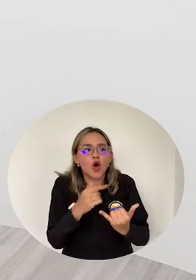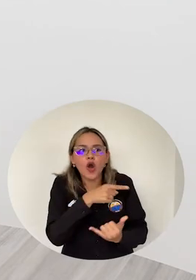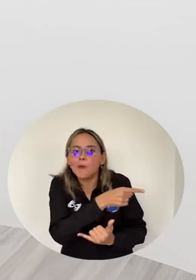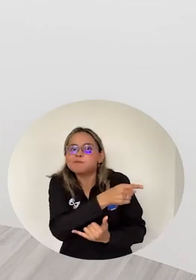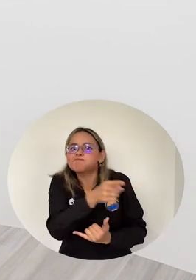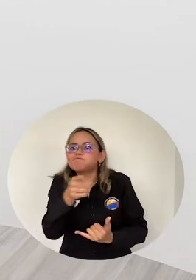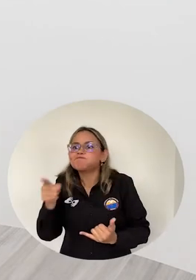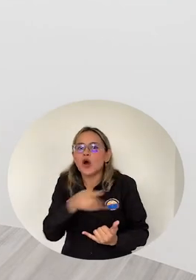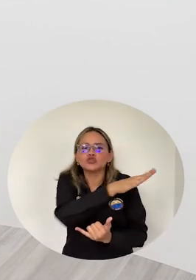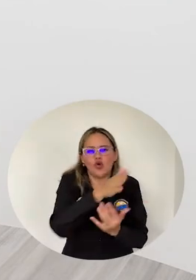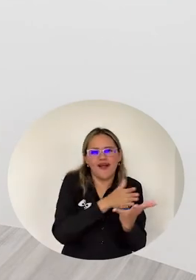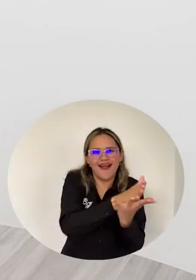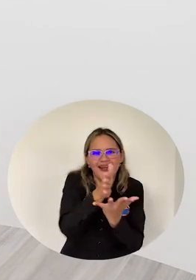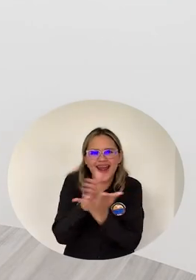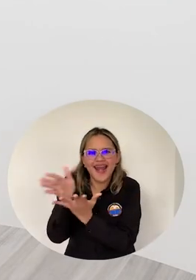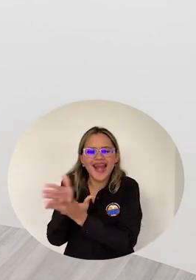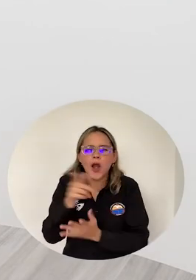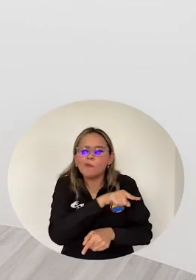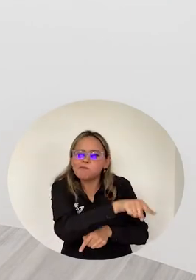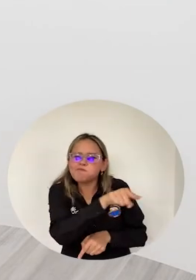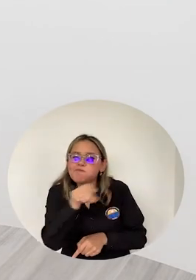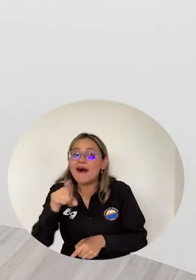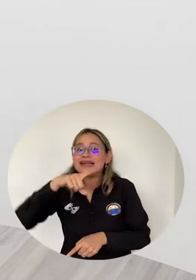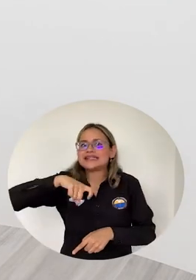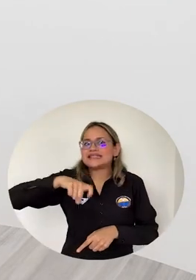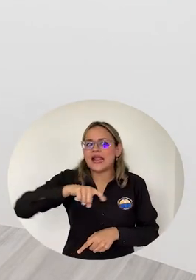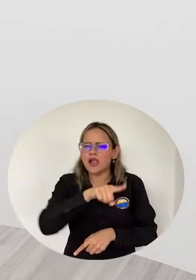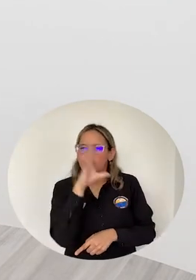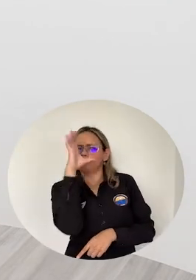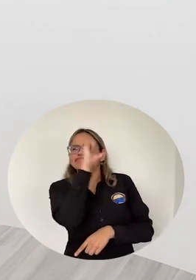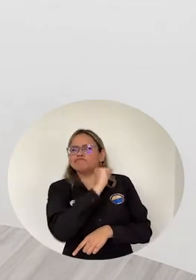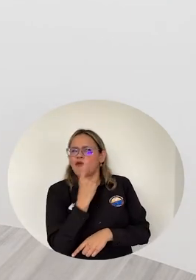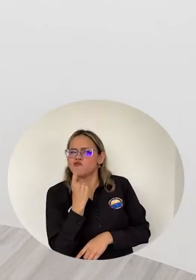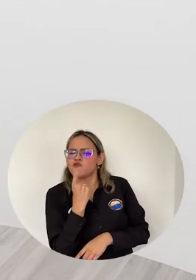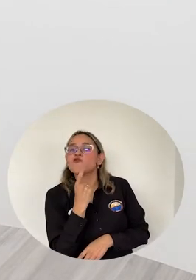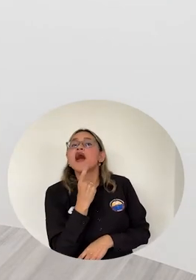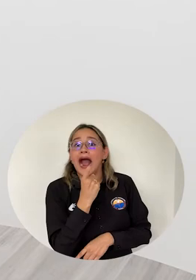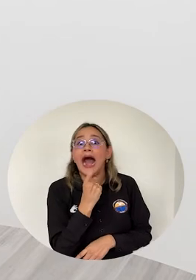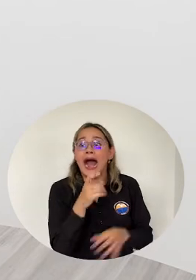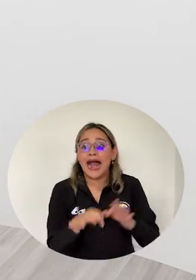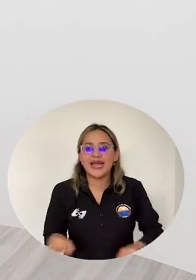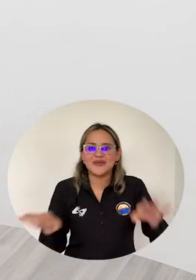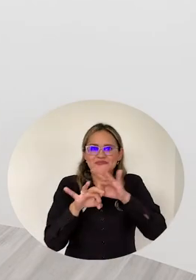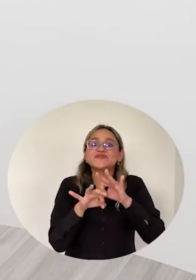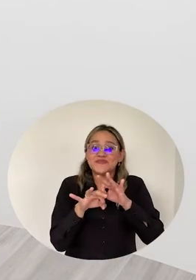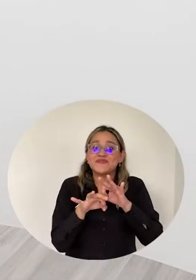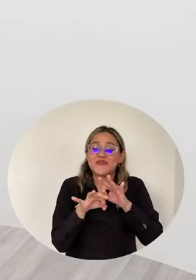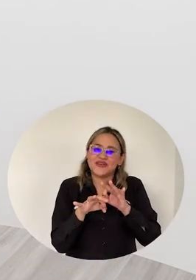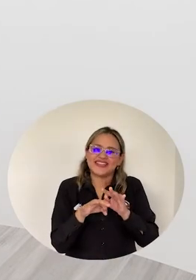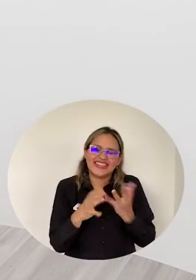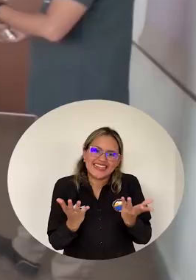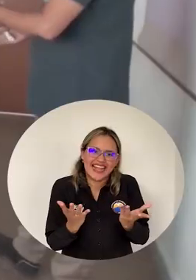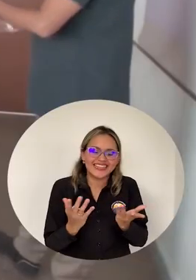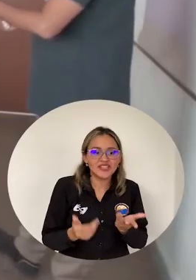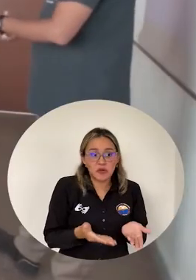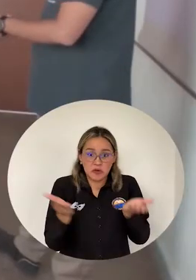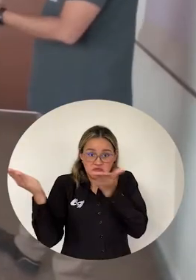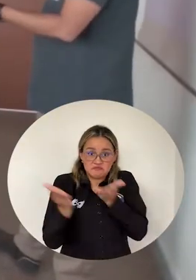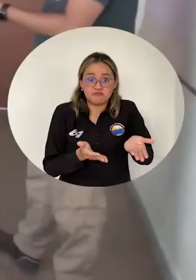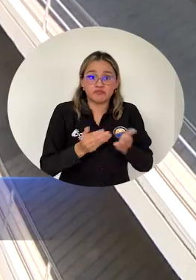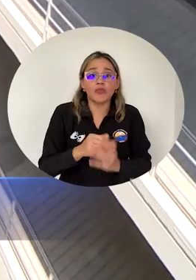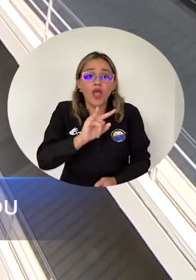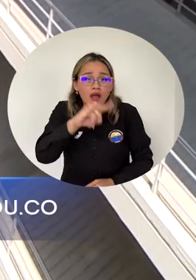Apreciaciones Que en cuanto A los programas Y la Academia Institucional Hemos decidido Por parte De los pares Que nos han visitado En la